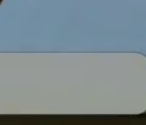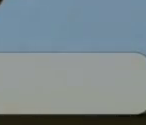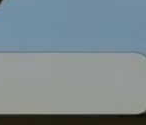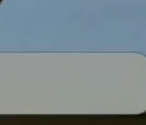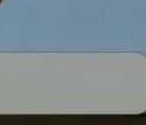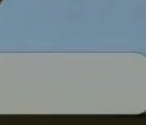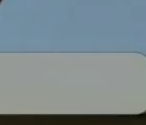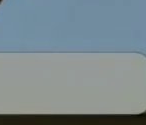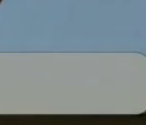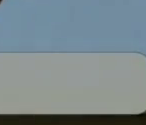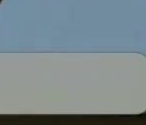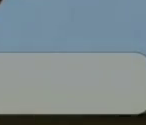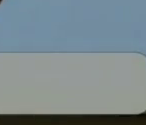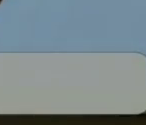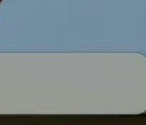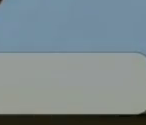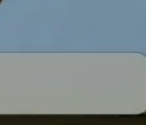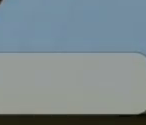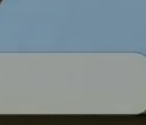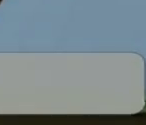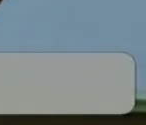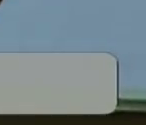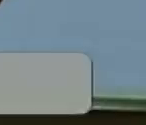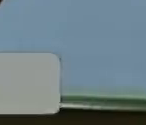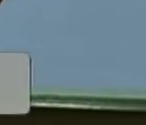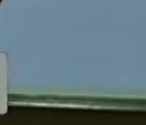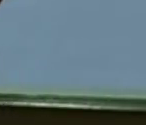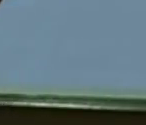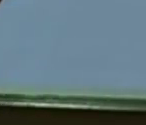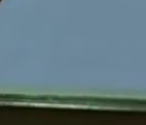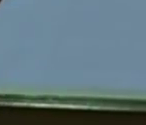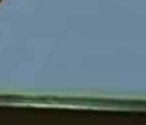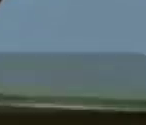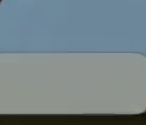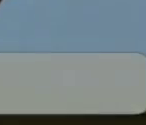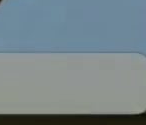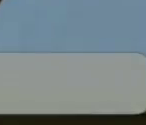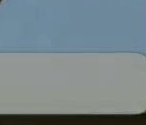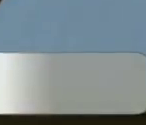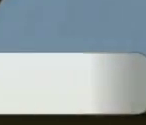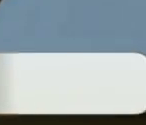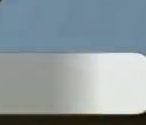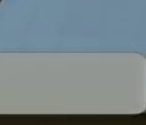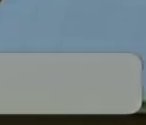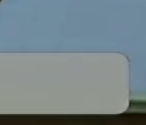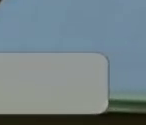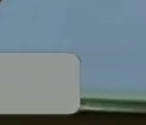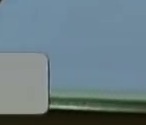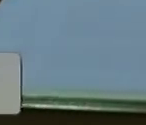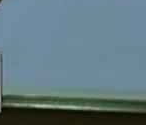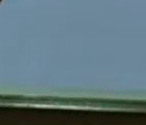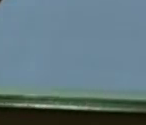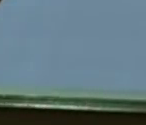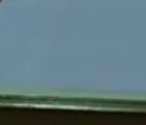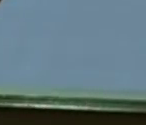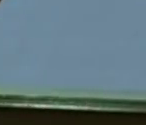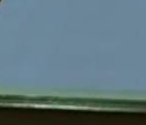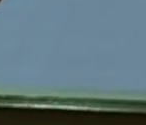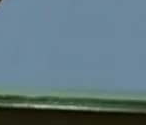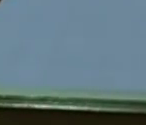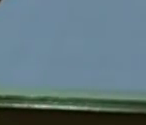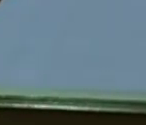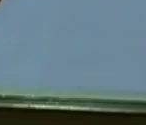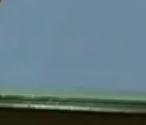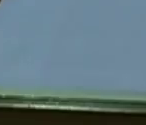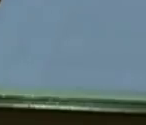Desde el Salón Simón Bolívar del Palacio de Miraflores, el vicepresidente ejecutivo de la República Bolivariana de Venezuela, Tarek El Aissami, anunció